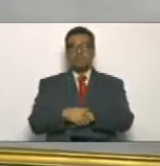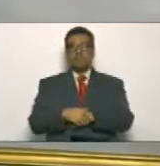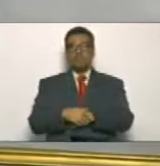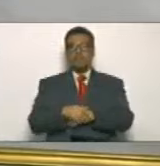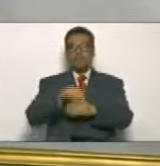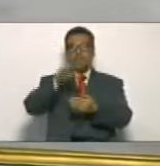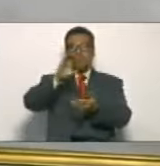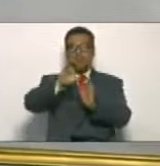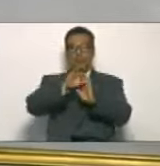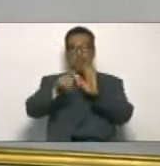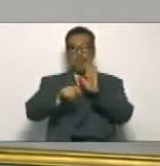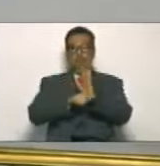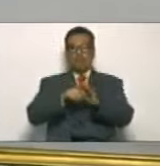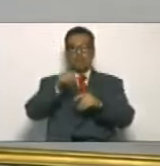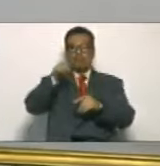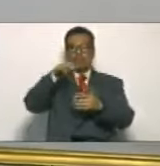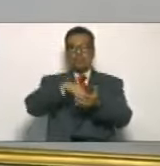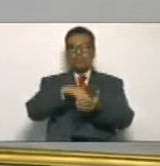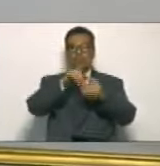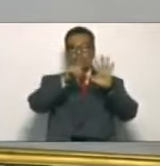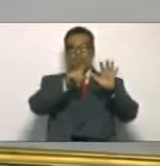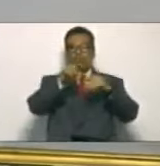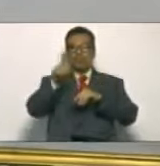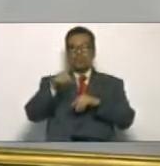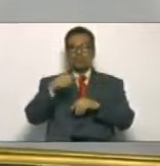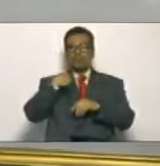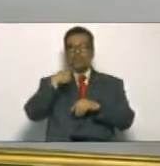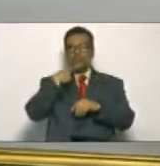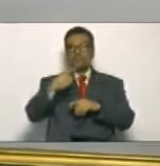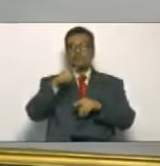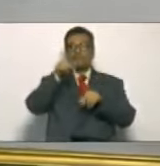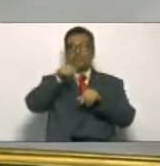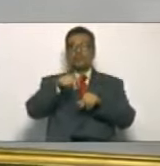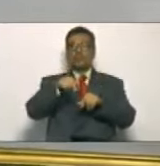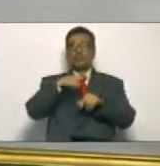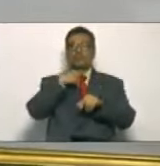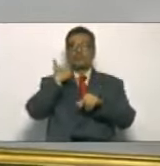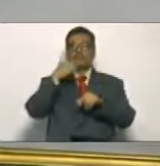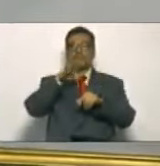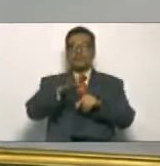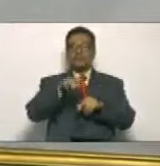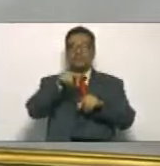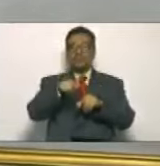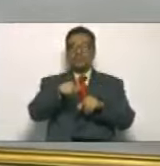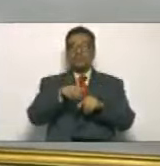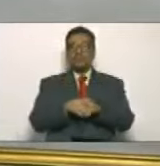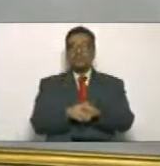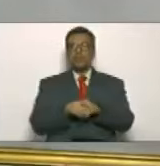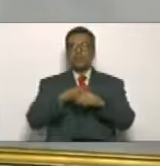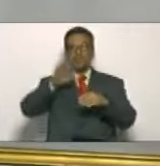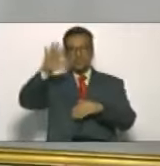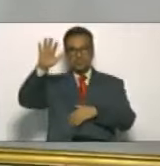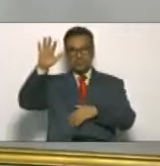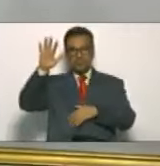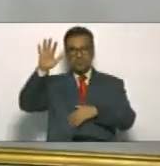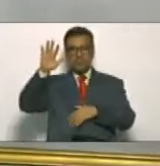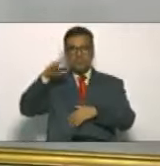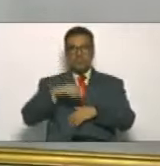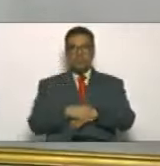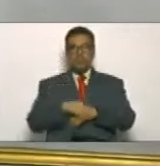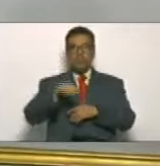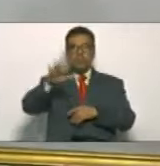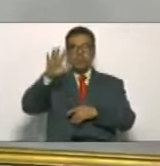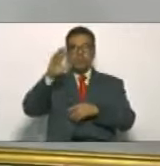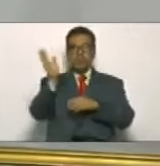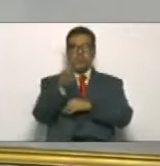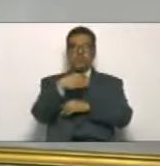la Constitución del año 61 y decía: sobre esta moribunda juro levantar